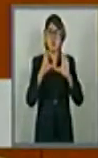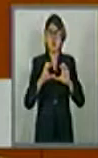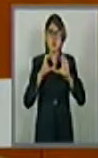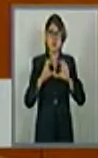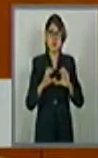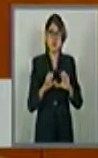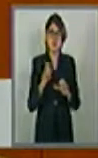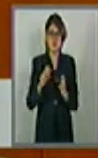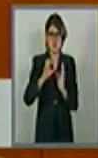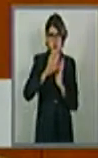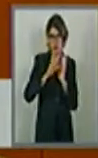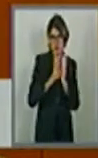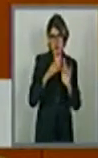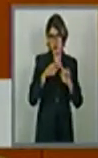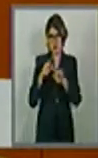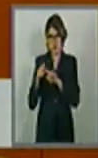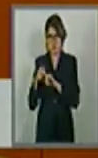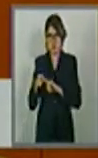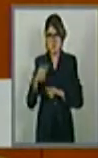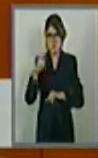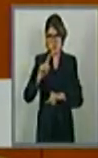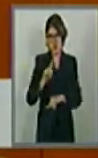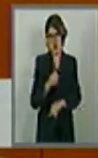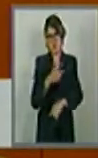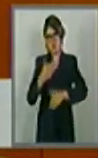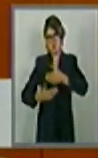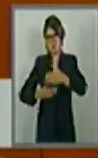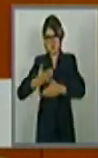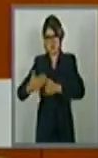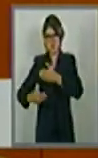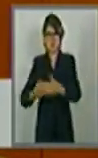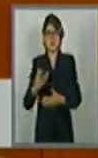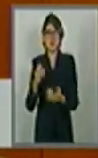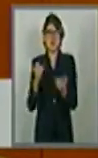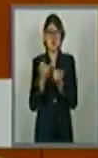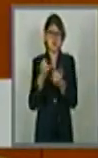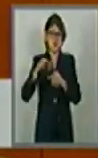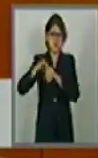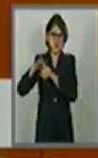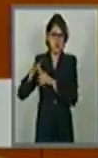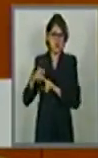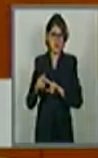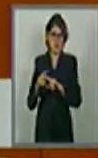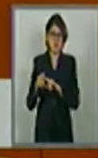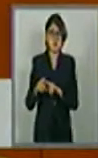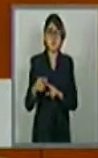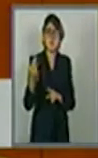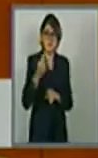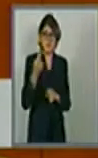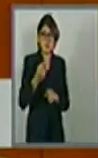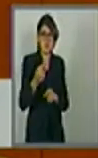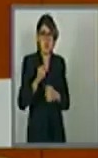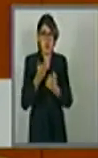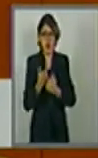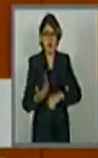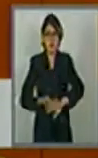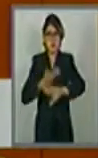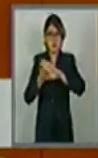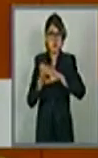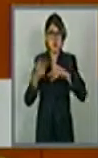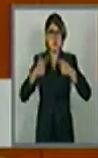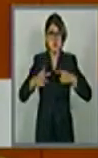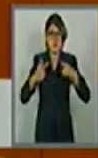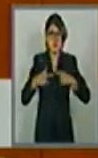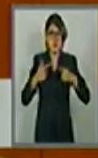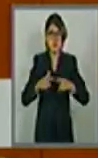propio código de instituciones y procedimientos electorales determina como toda acción que tiene como objeto perturbar la libre participación